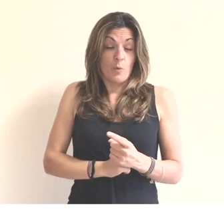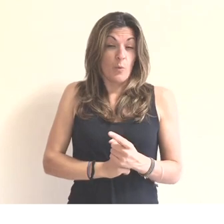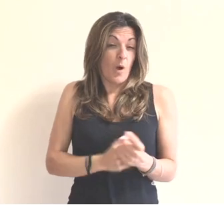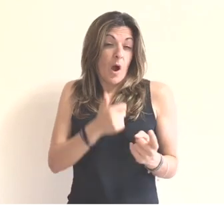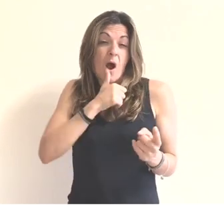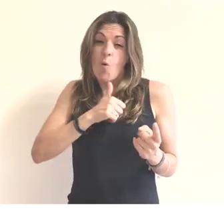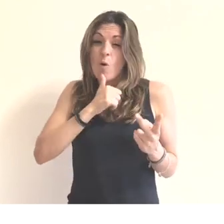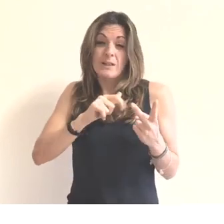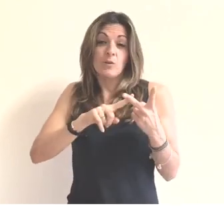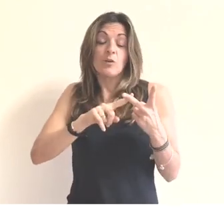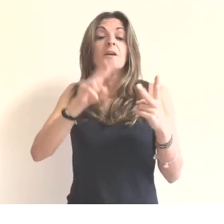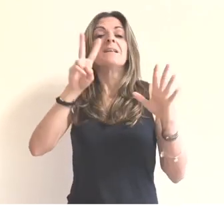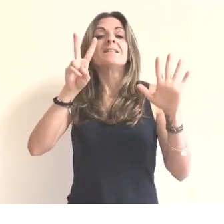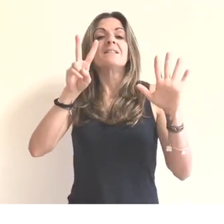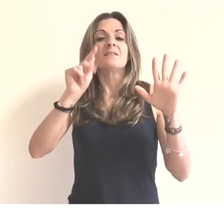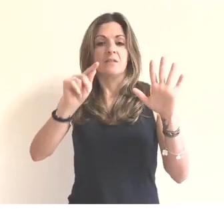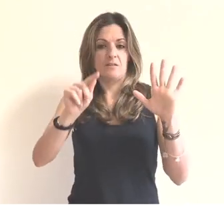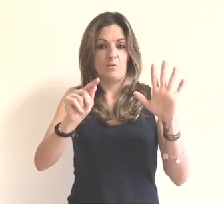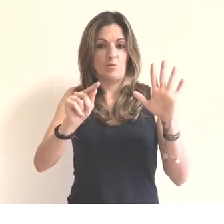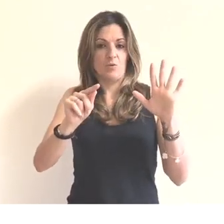Retén el aire en tu interior, 7.